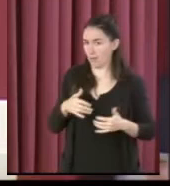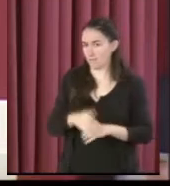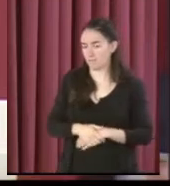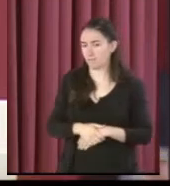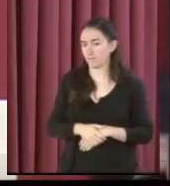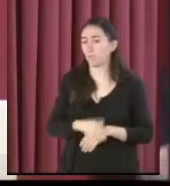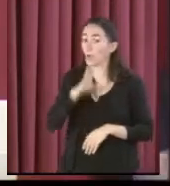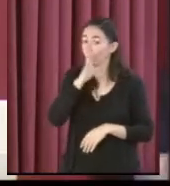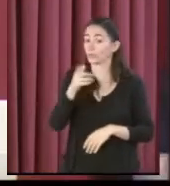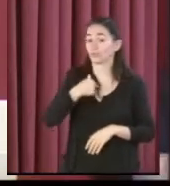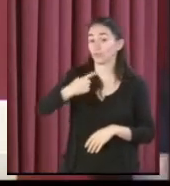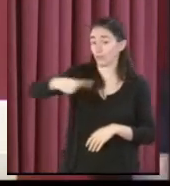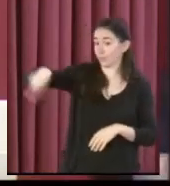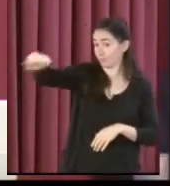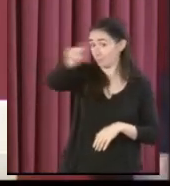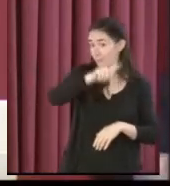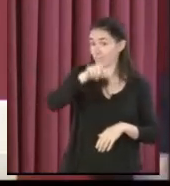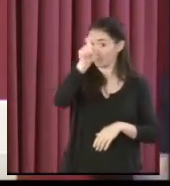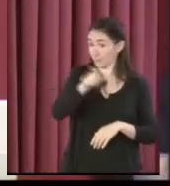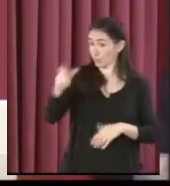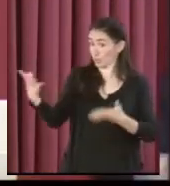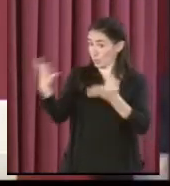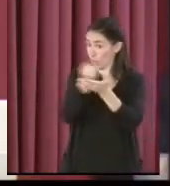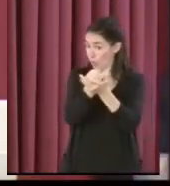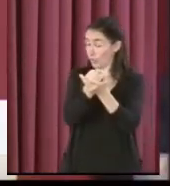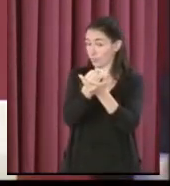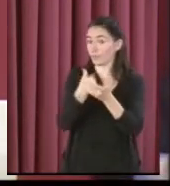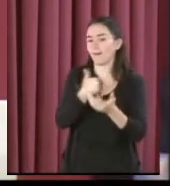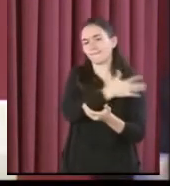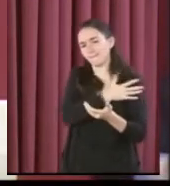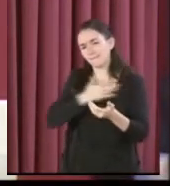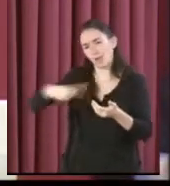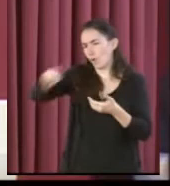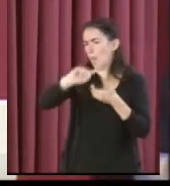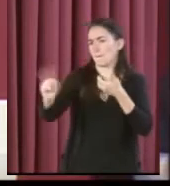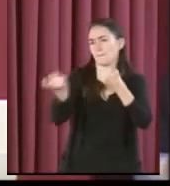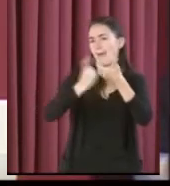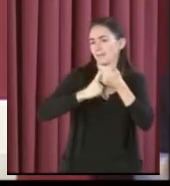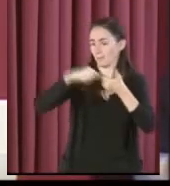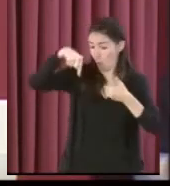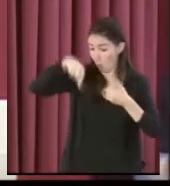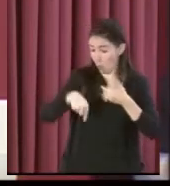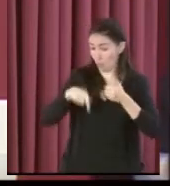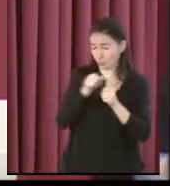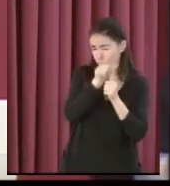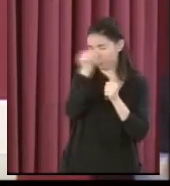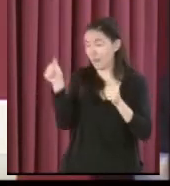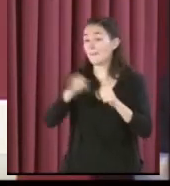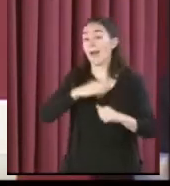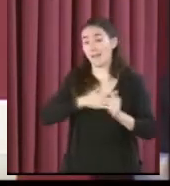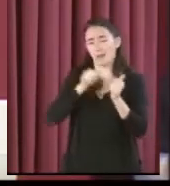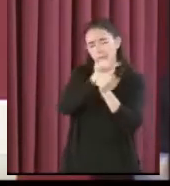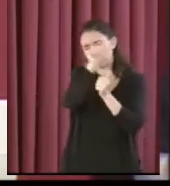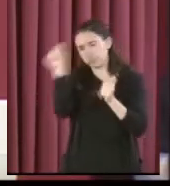a todos ustedes a que seamos entre todos capaces de protagonizar entre hoy y mañana un debate sobre el estado de la ciudad